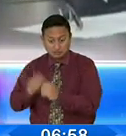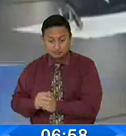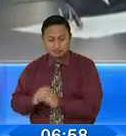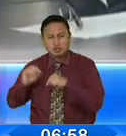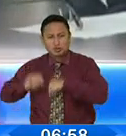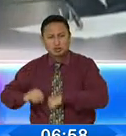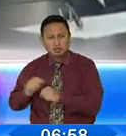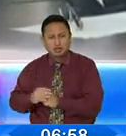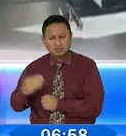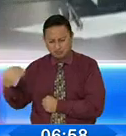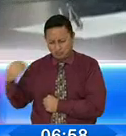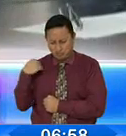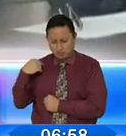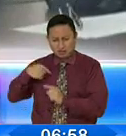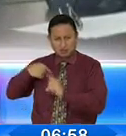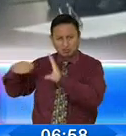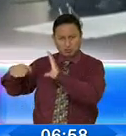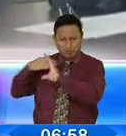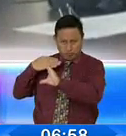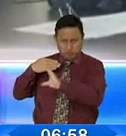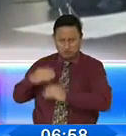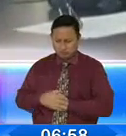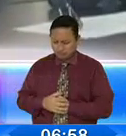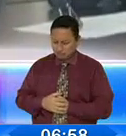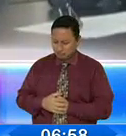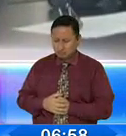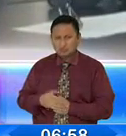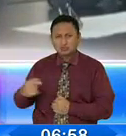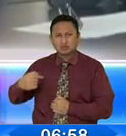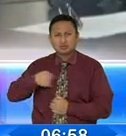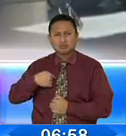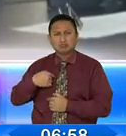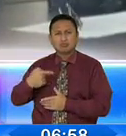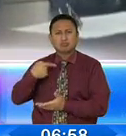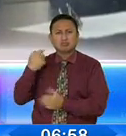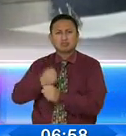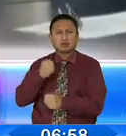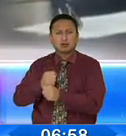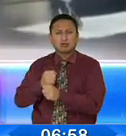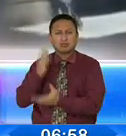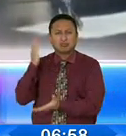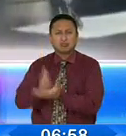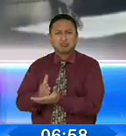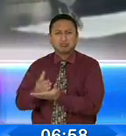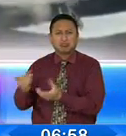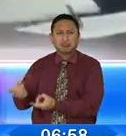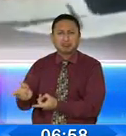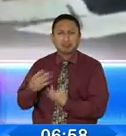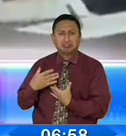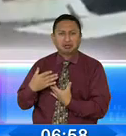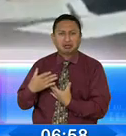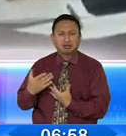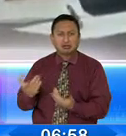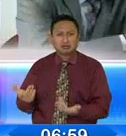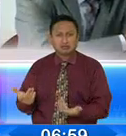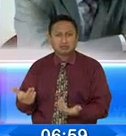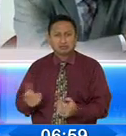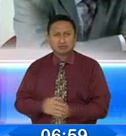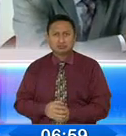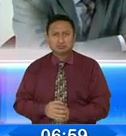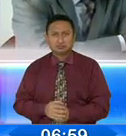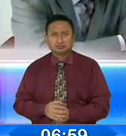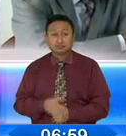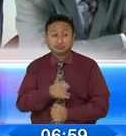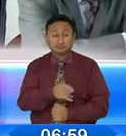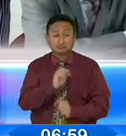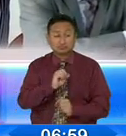notificar a mi correo electrónico el cese de mis funciones como vicedefensora del pueblo. La respuesta no